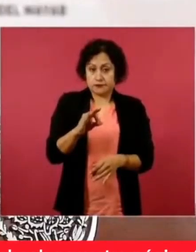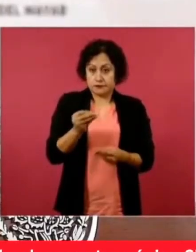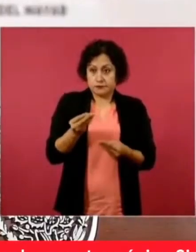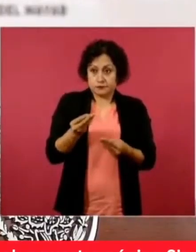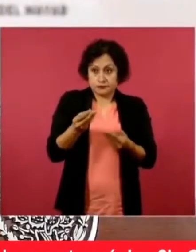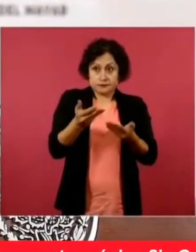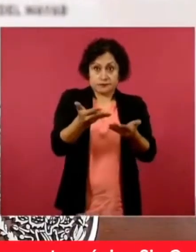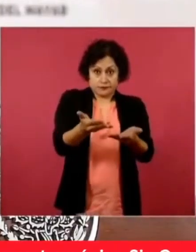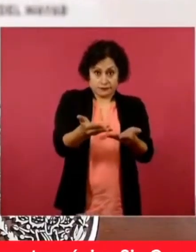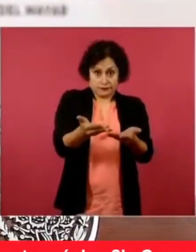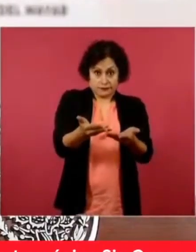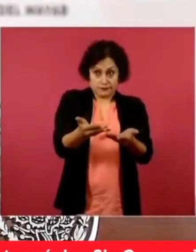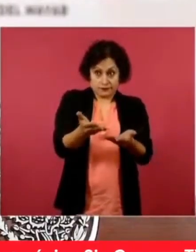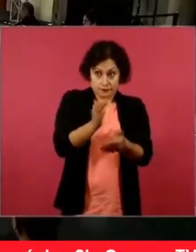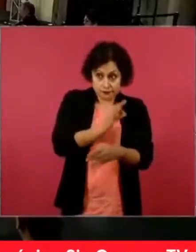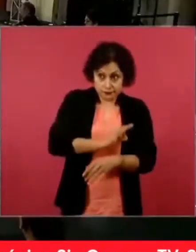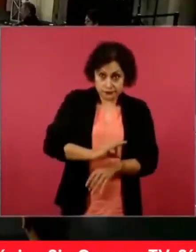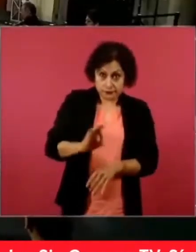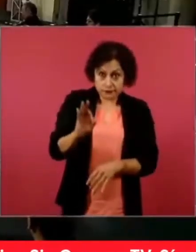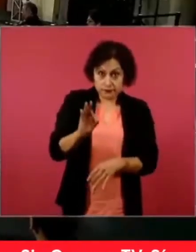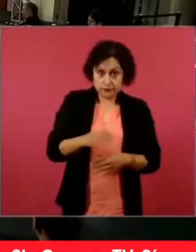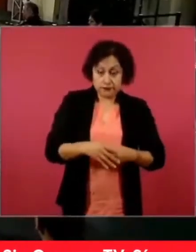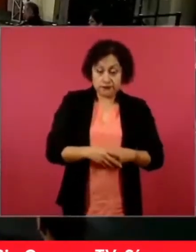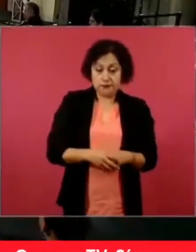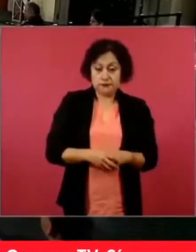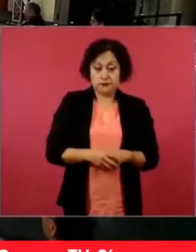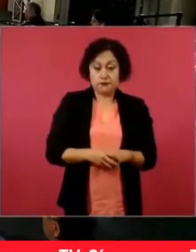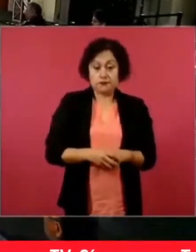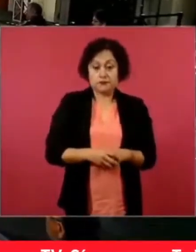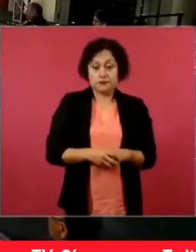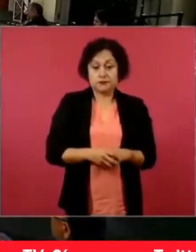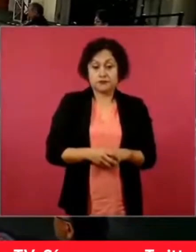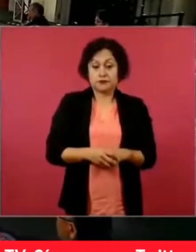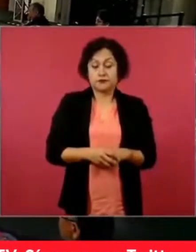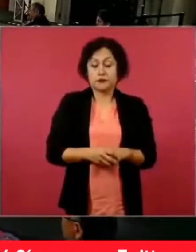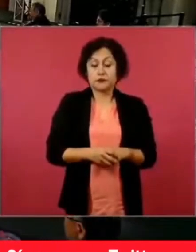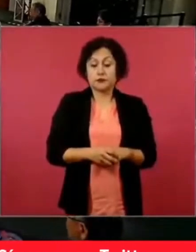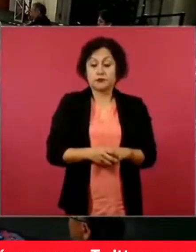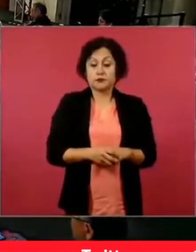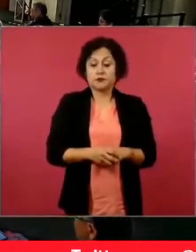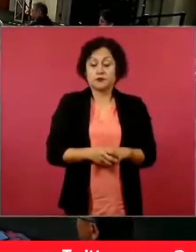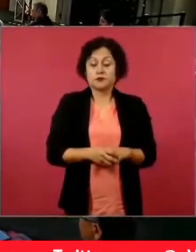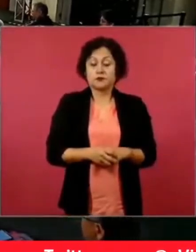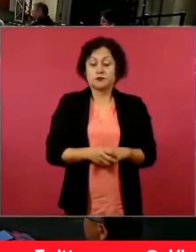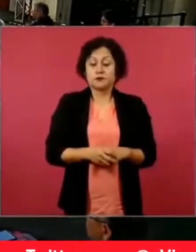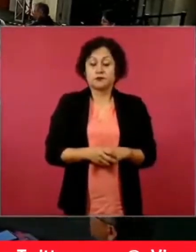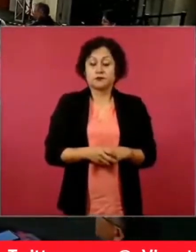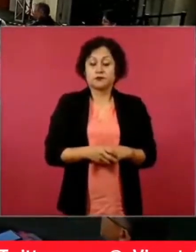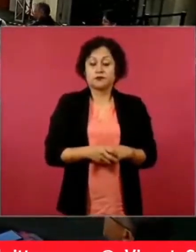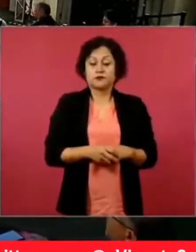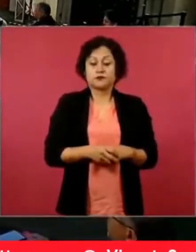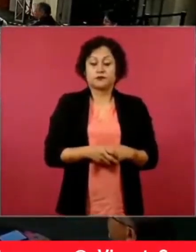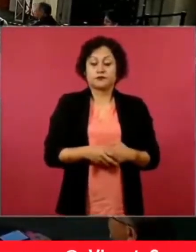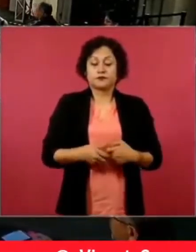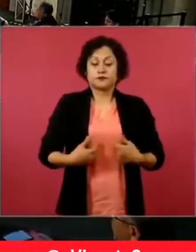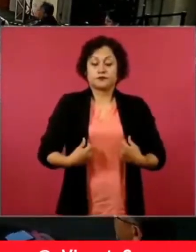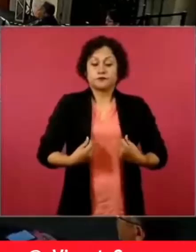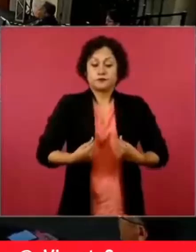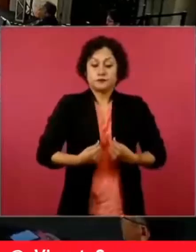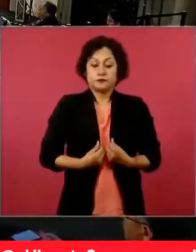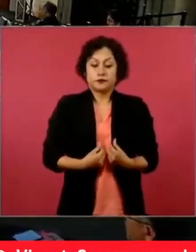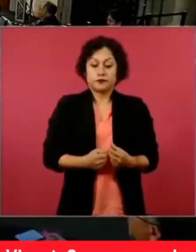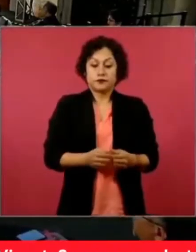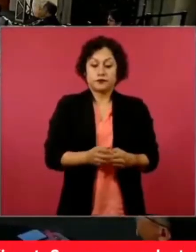darlos a conocer. Pues ya son, bueno, todavía están en litigio, pero ya los resultados preliminares ya están.